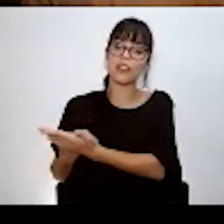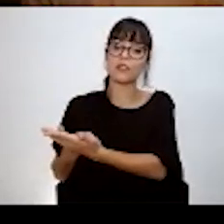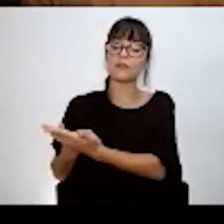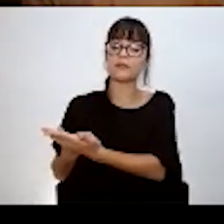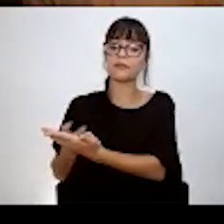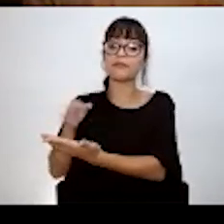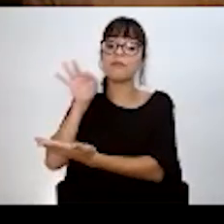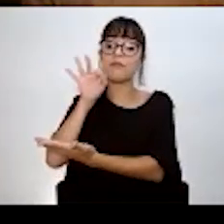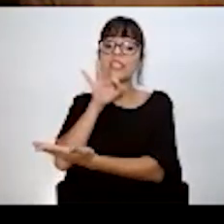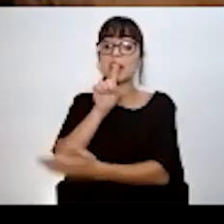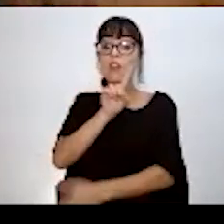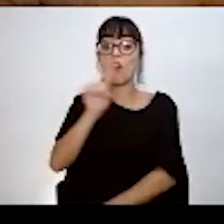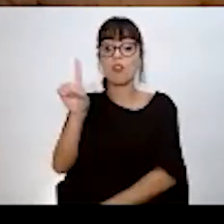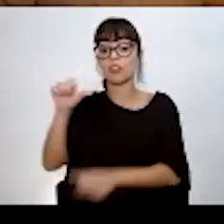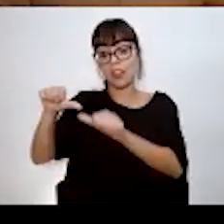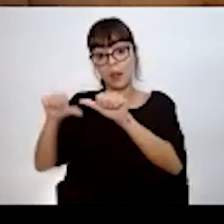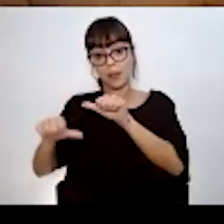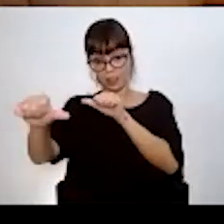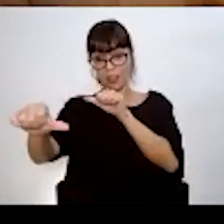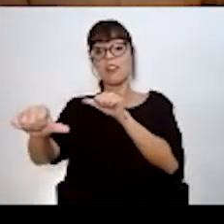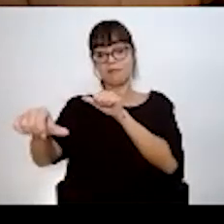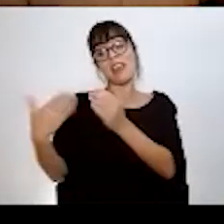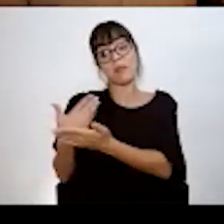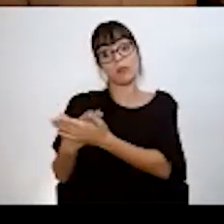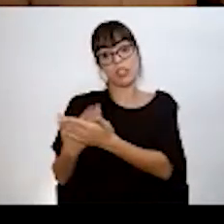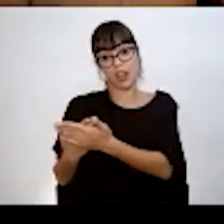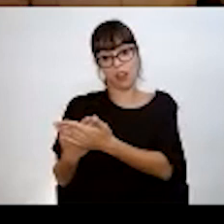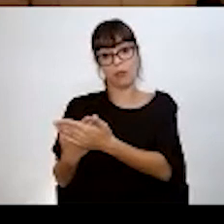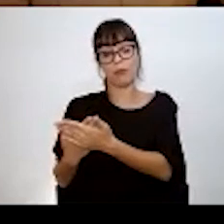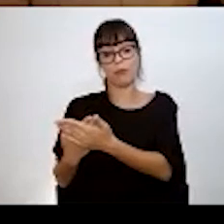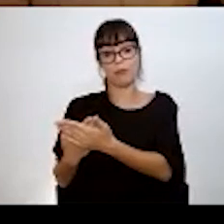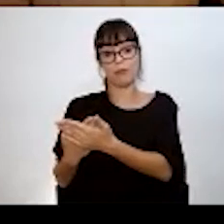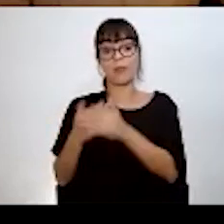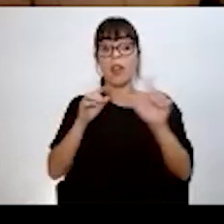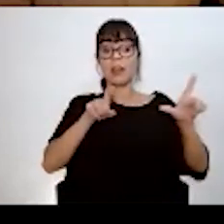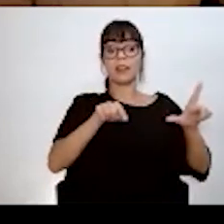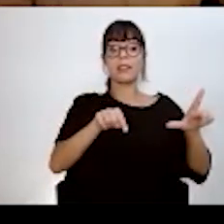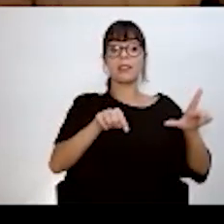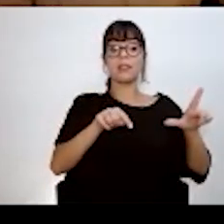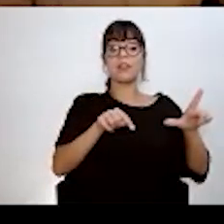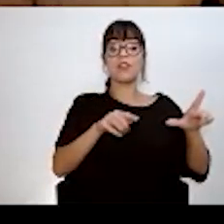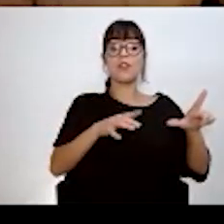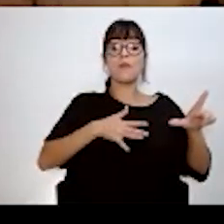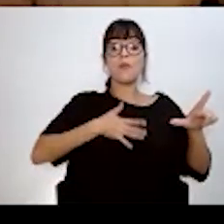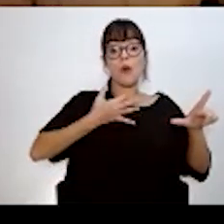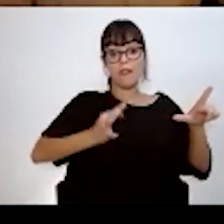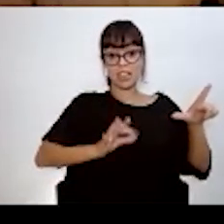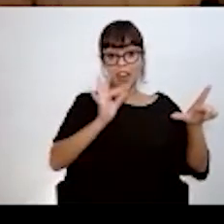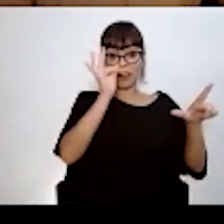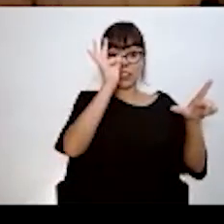fundamentalmente a partir del siglo XI. Aquí lo que tienen es una gráfica, una suma de probabilidad de